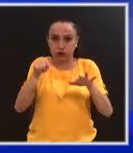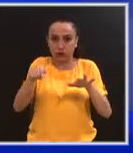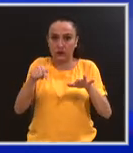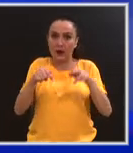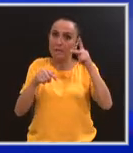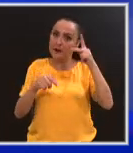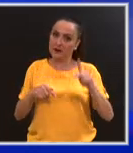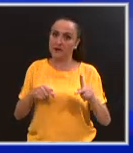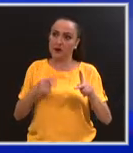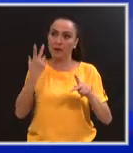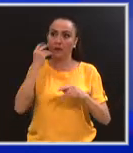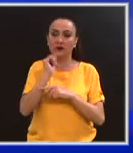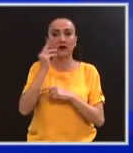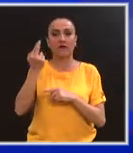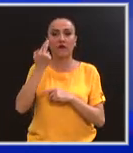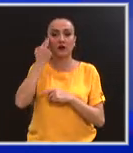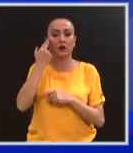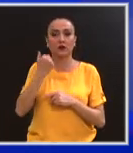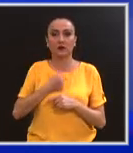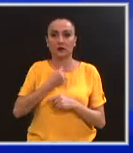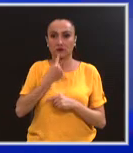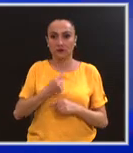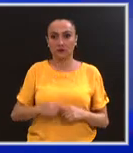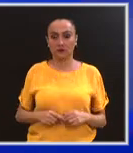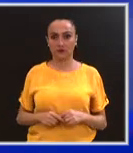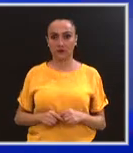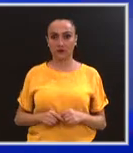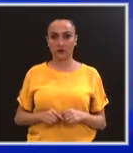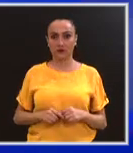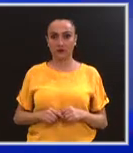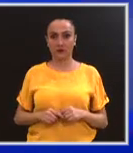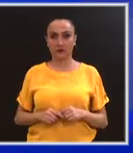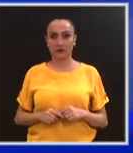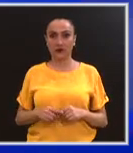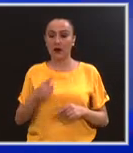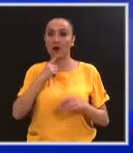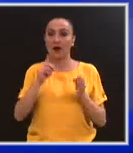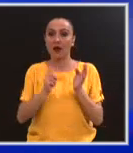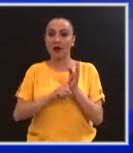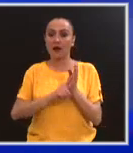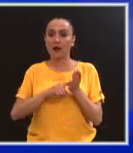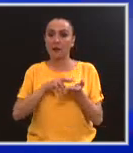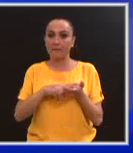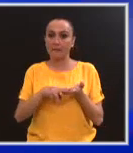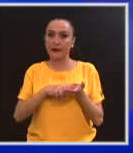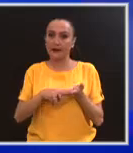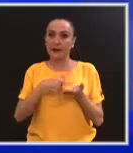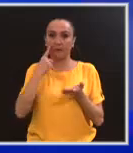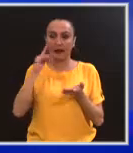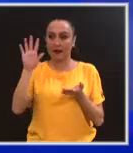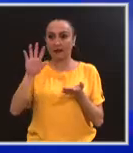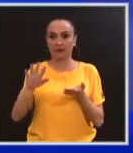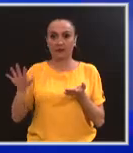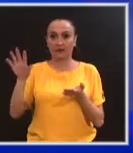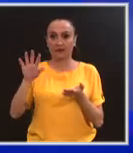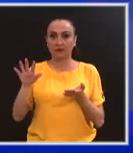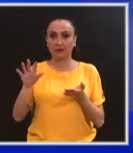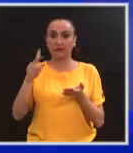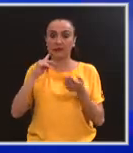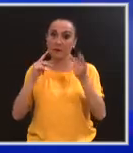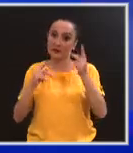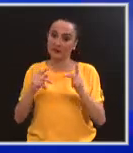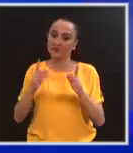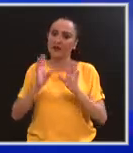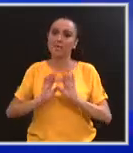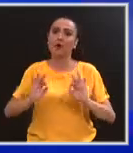Pacífico Y es por esta razón que como les indicábamos eh declararon alerta verde para la vertiente de El Pacífico